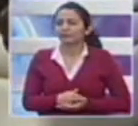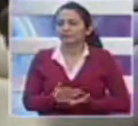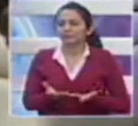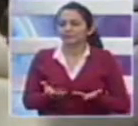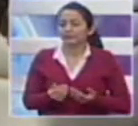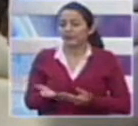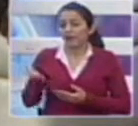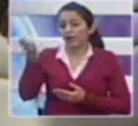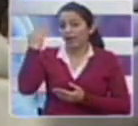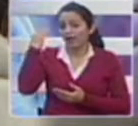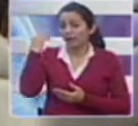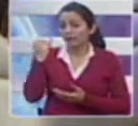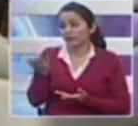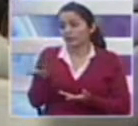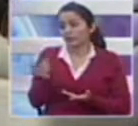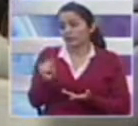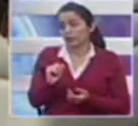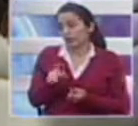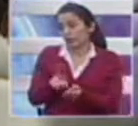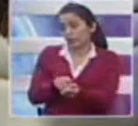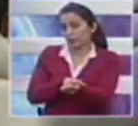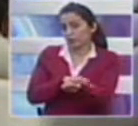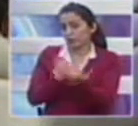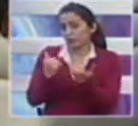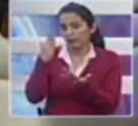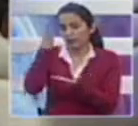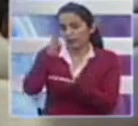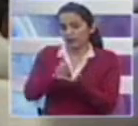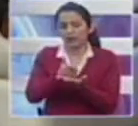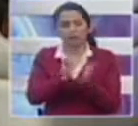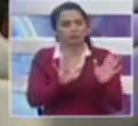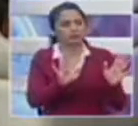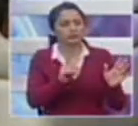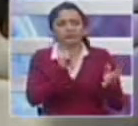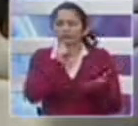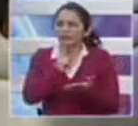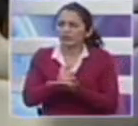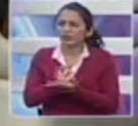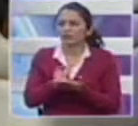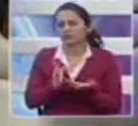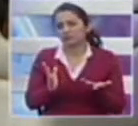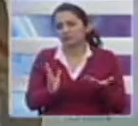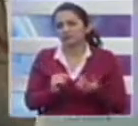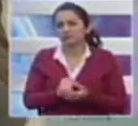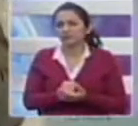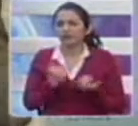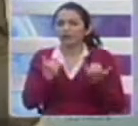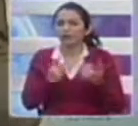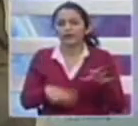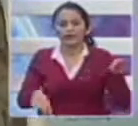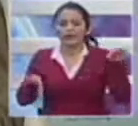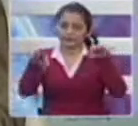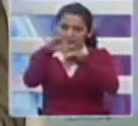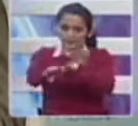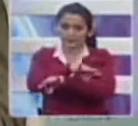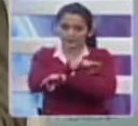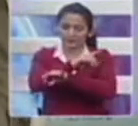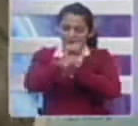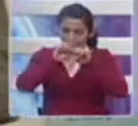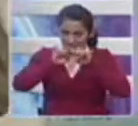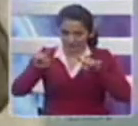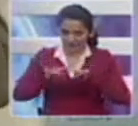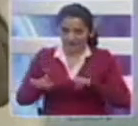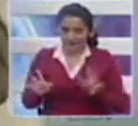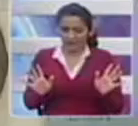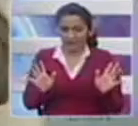como se daba, esa, como las se daba. Y todo eso. Pero bueno, estamos buscando también otros espectáculos para que puedan suplir esta ausencia,